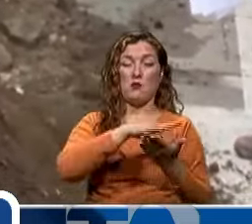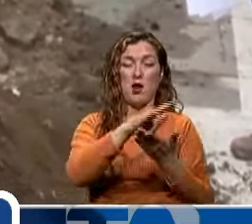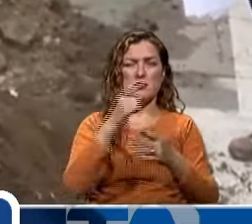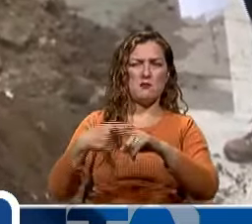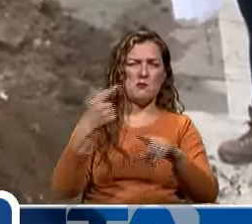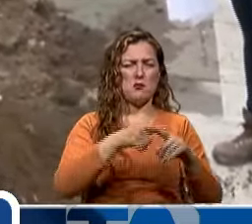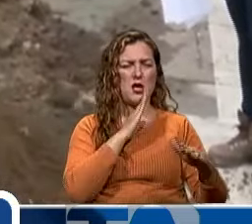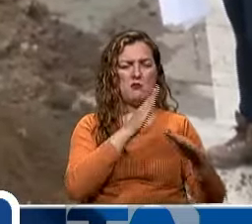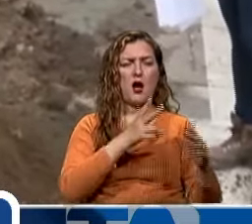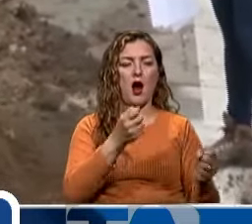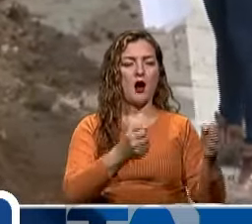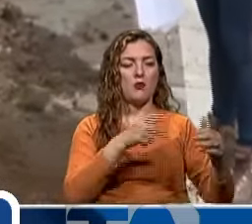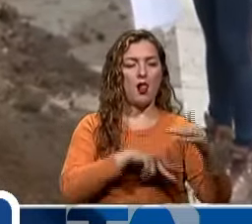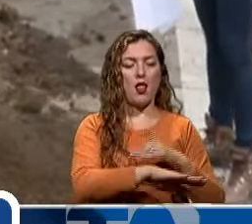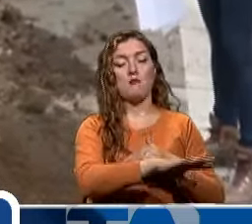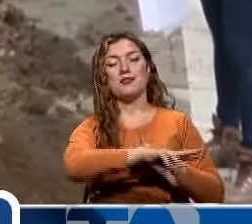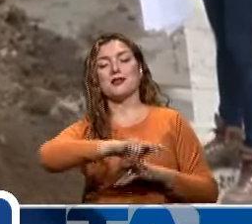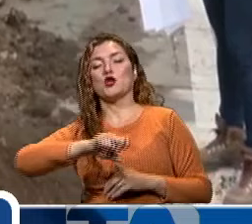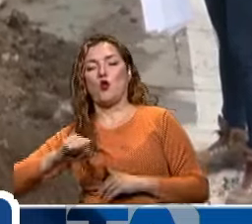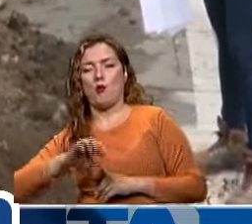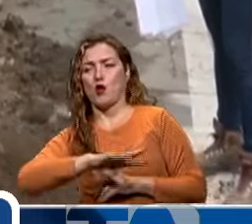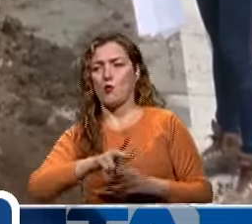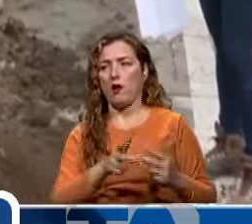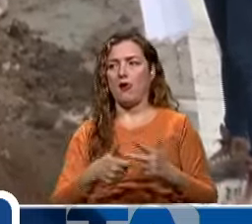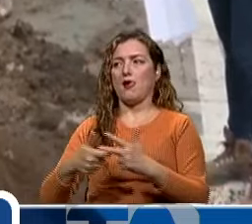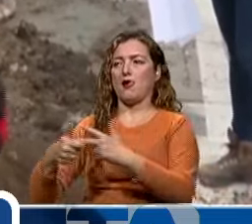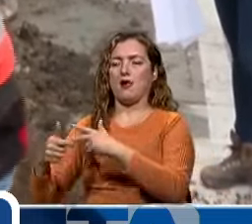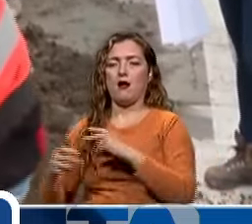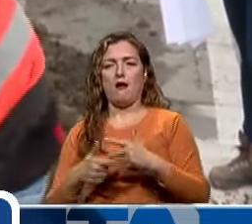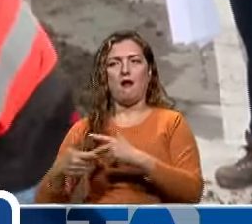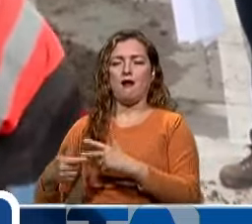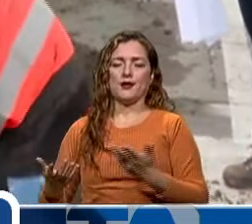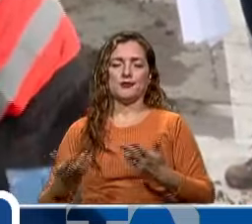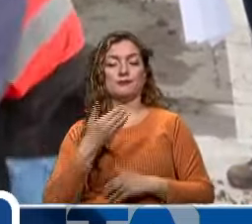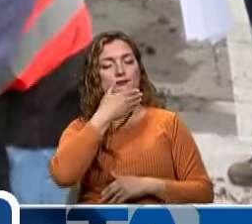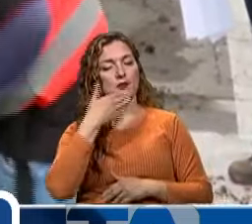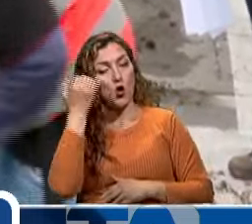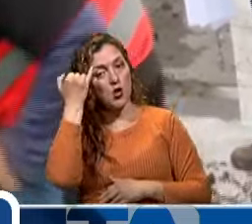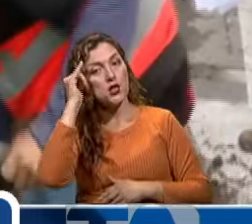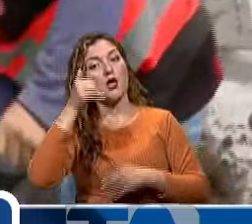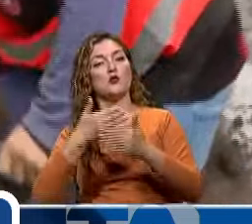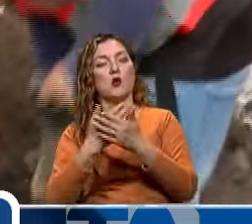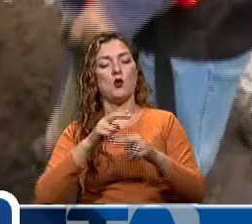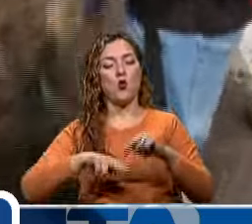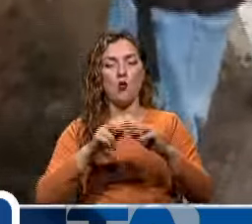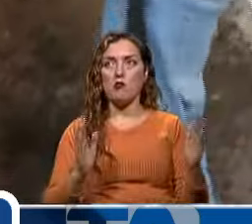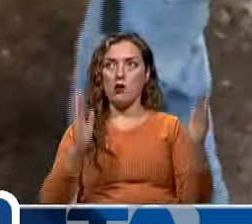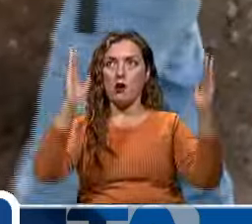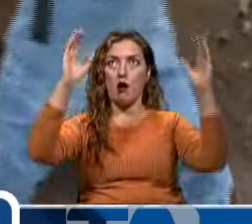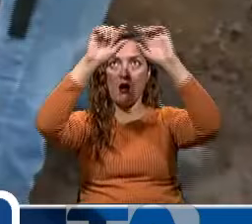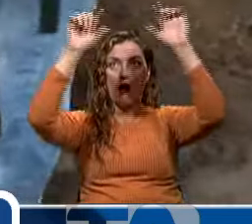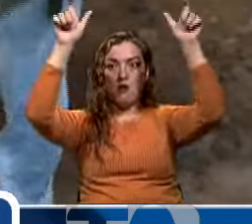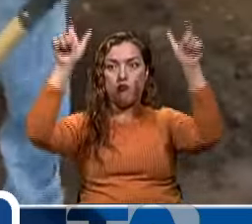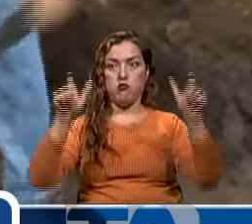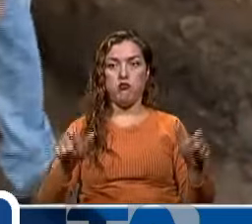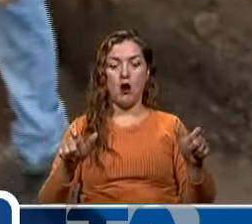infraestructura. Se van a dejar la infraestructura para una nueva intervención, que es la parte tecnológica, en